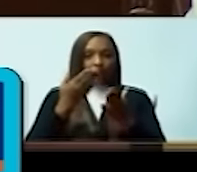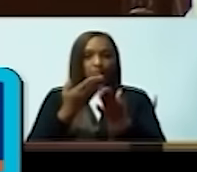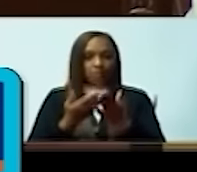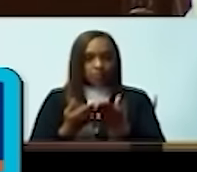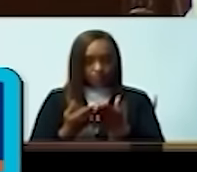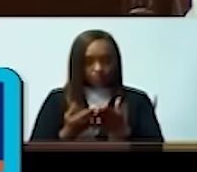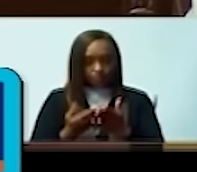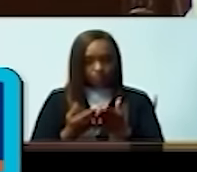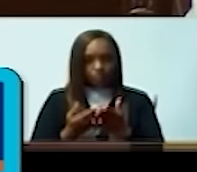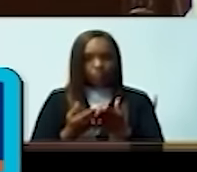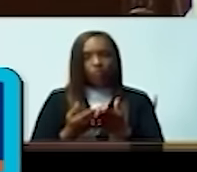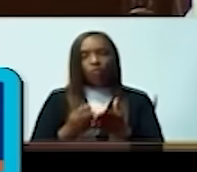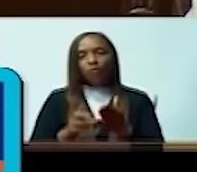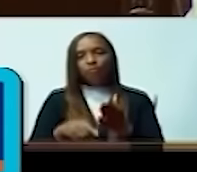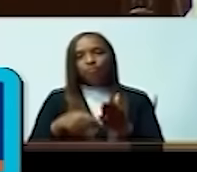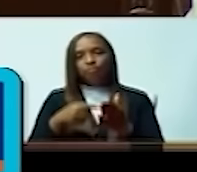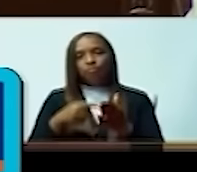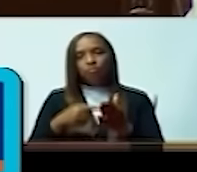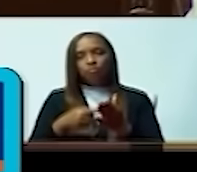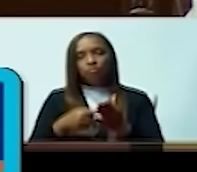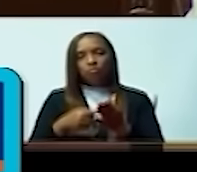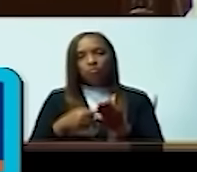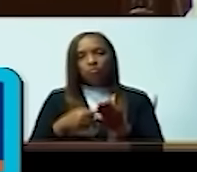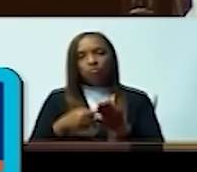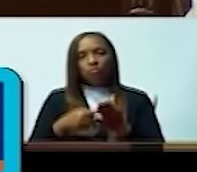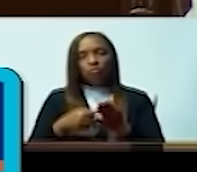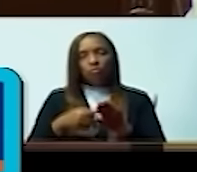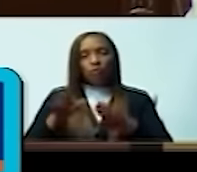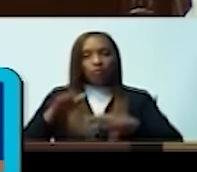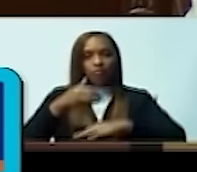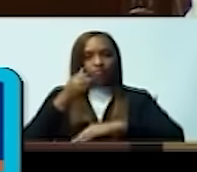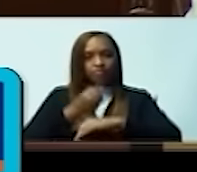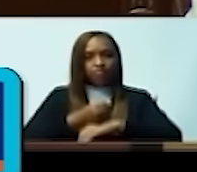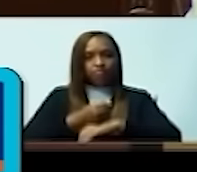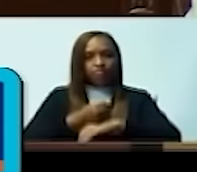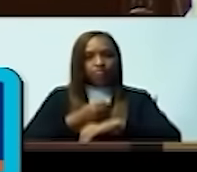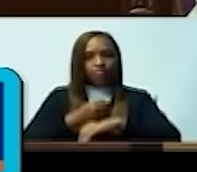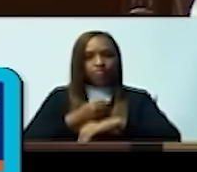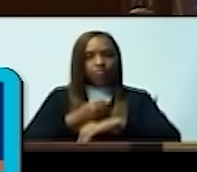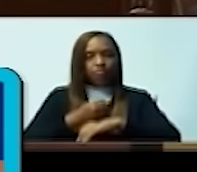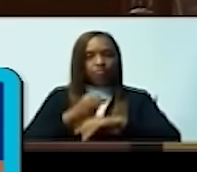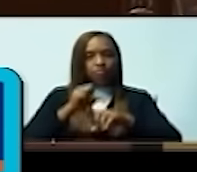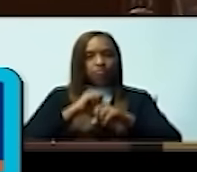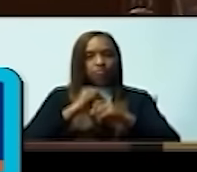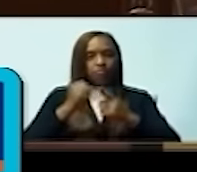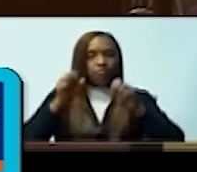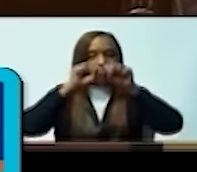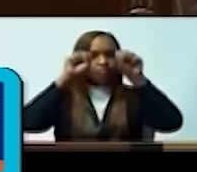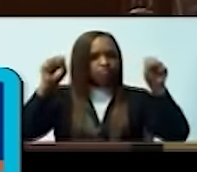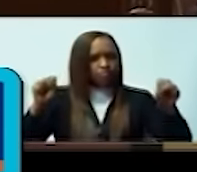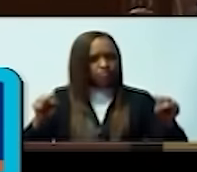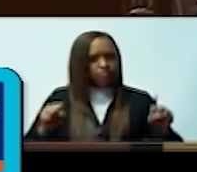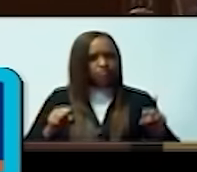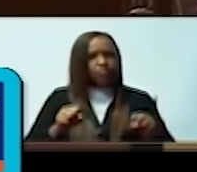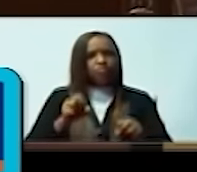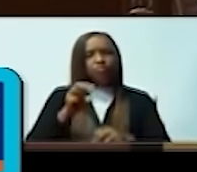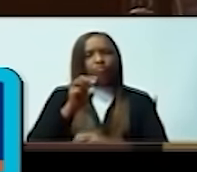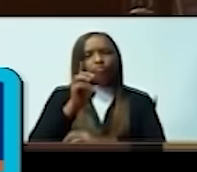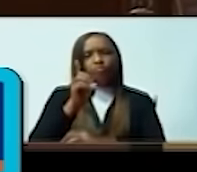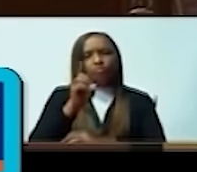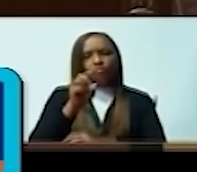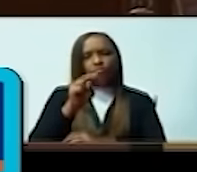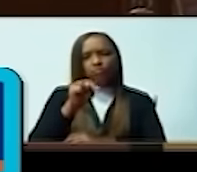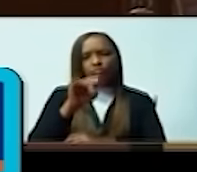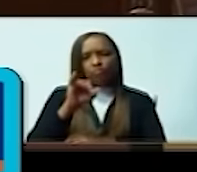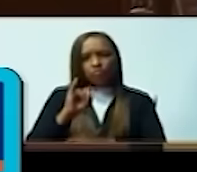el proyecto de ley que regula la Dirección Nacional de Inteligencia y el proyecto de ley que regula la